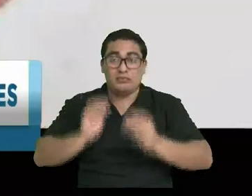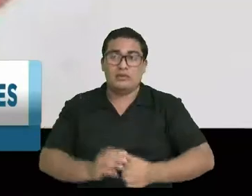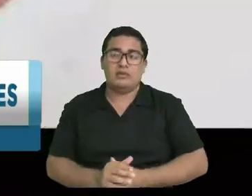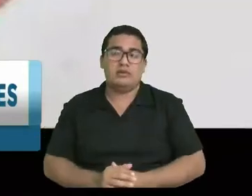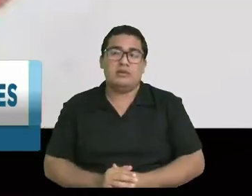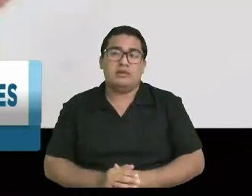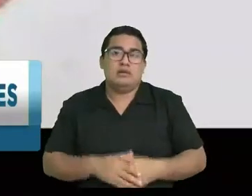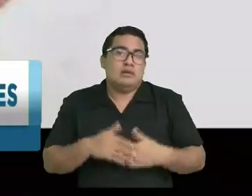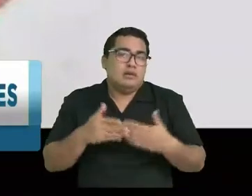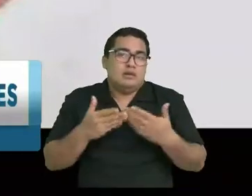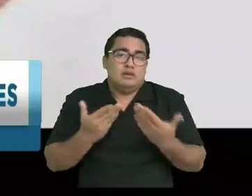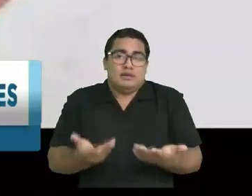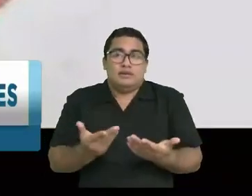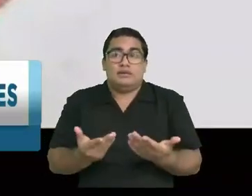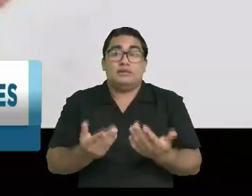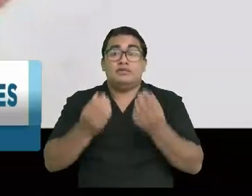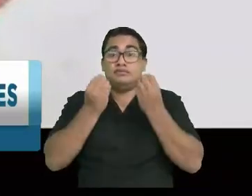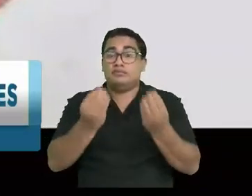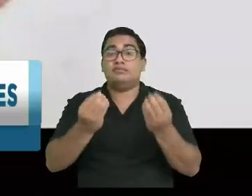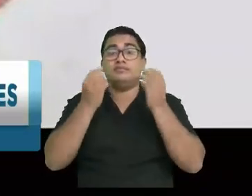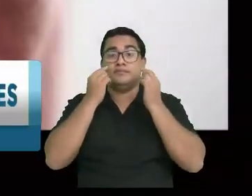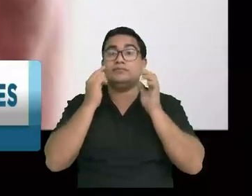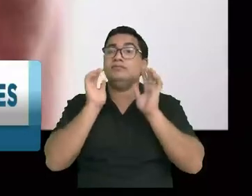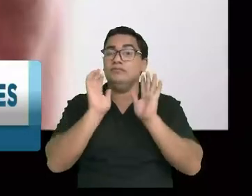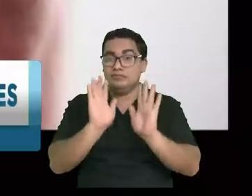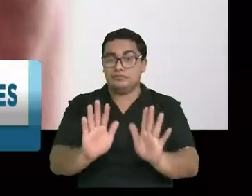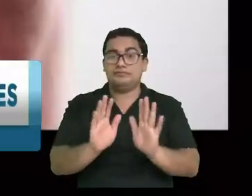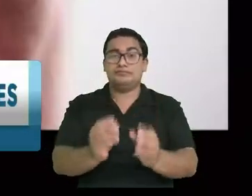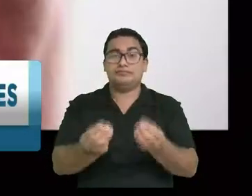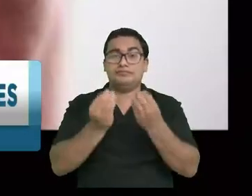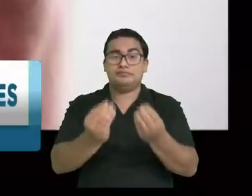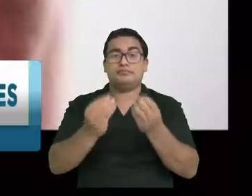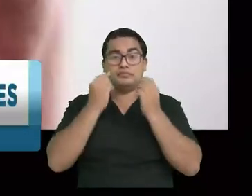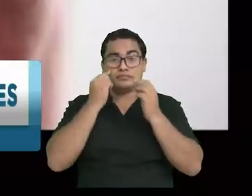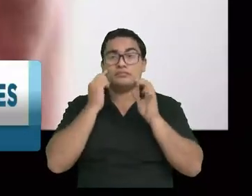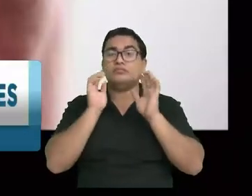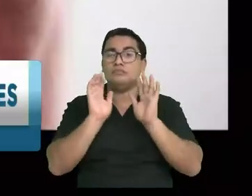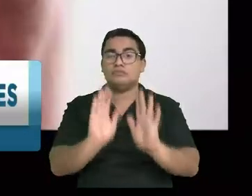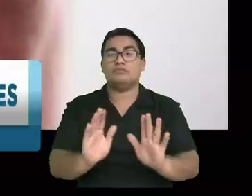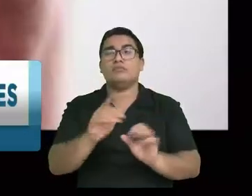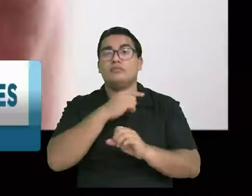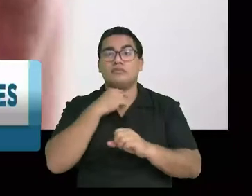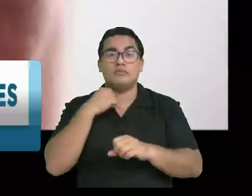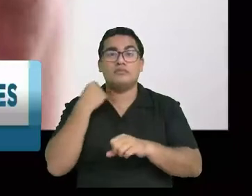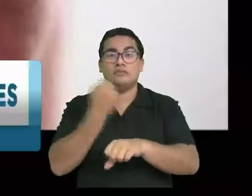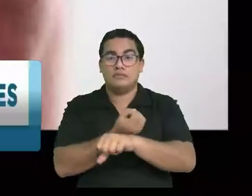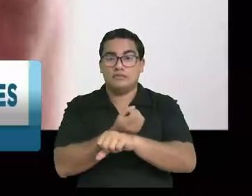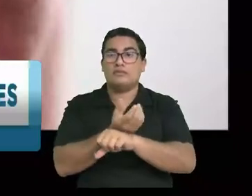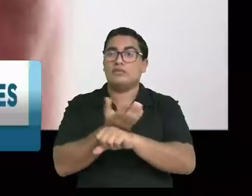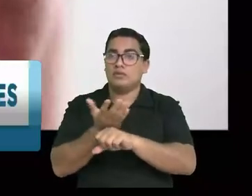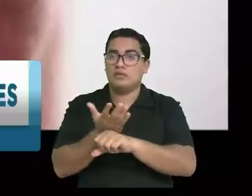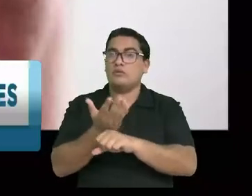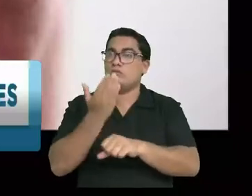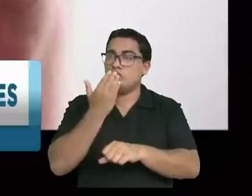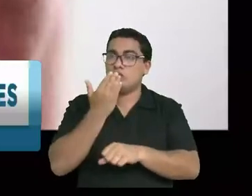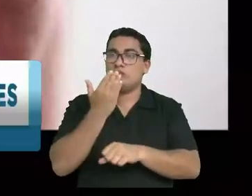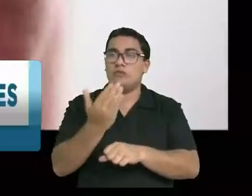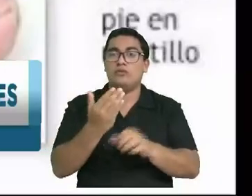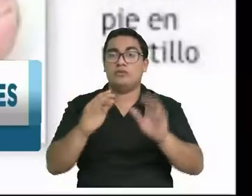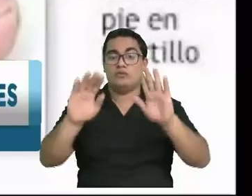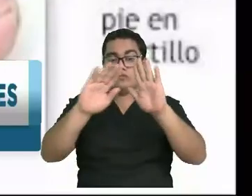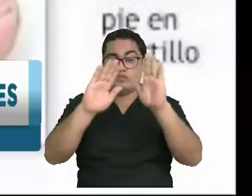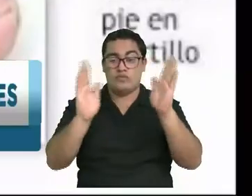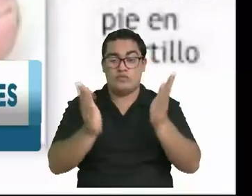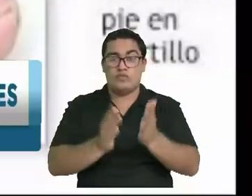es algo que hay que tener cuidado. La verdad es de que un consejo muy adecuado sería que a la mujer